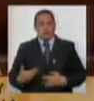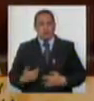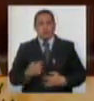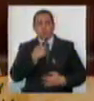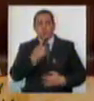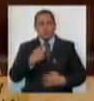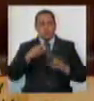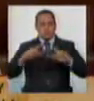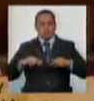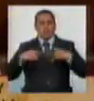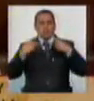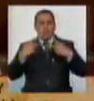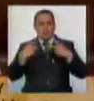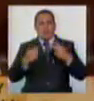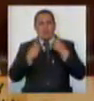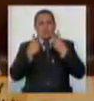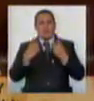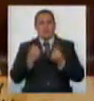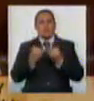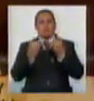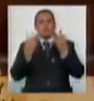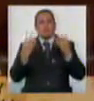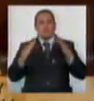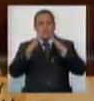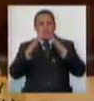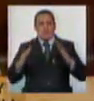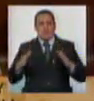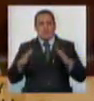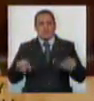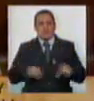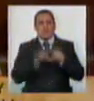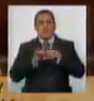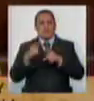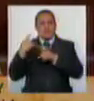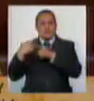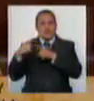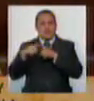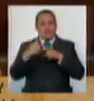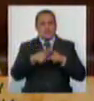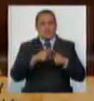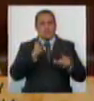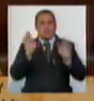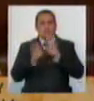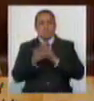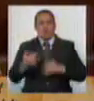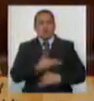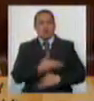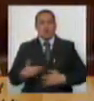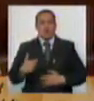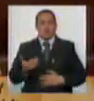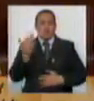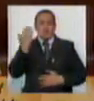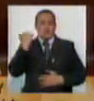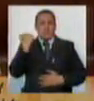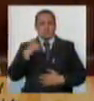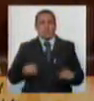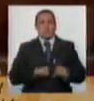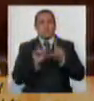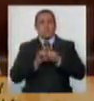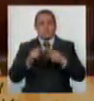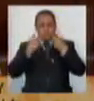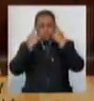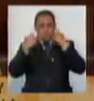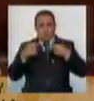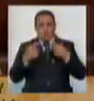hemos duplicado el número de viviendas en comparación a todo el gobierno anterior, y nuestra